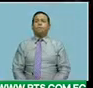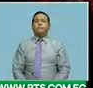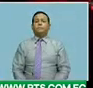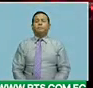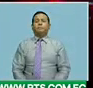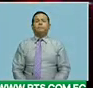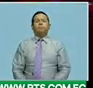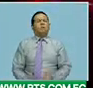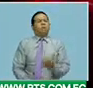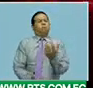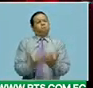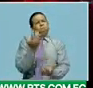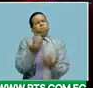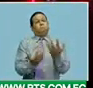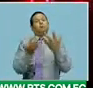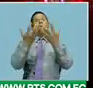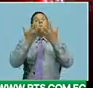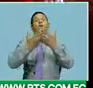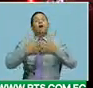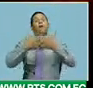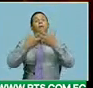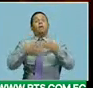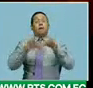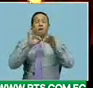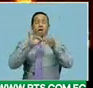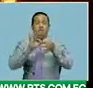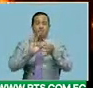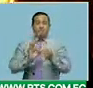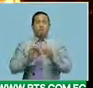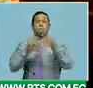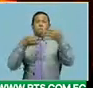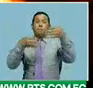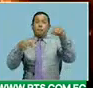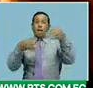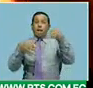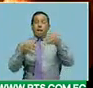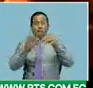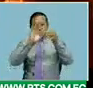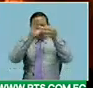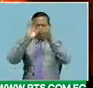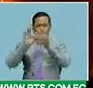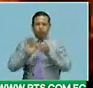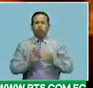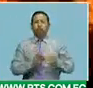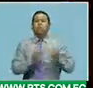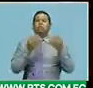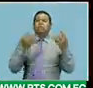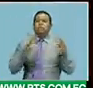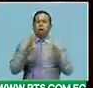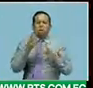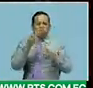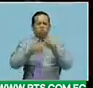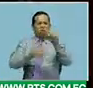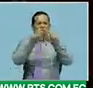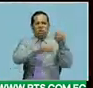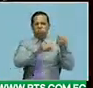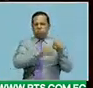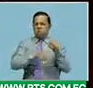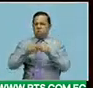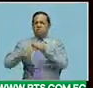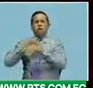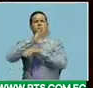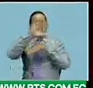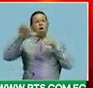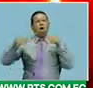un incendio en una fábrica donde se elabora cartón y papel se produjo, destruyendo gran parte de la materia prima del lugar.